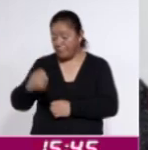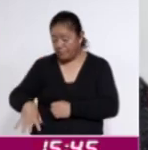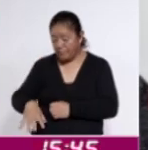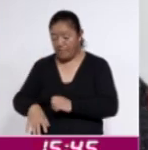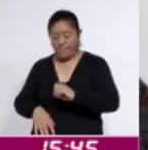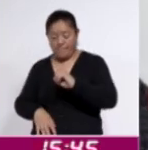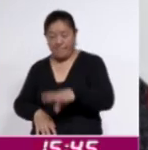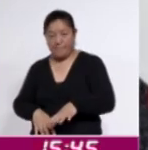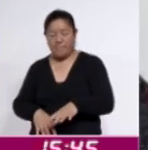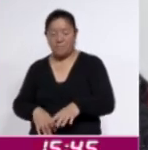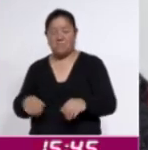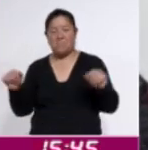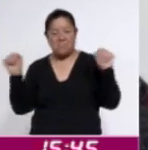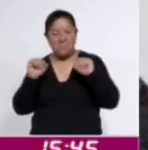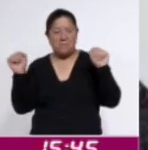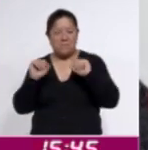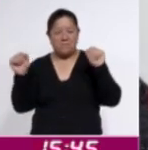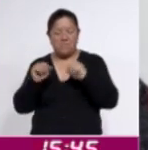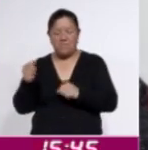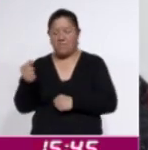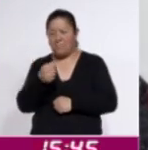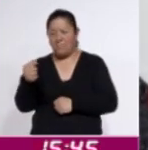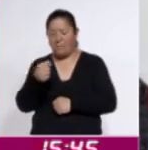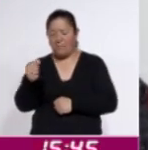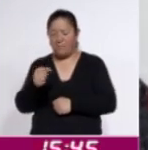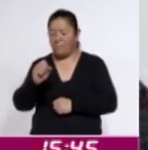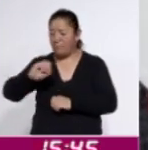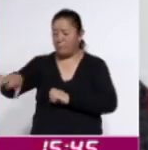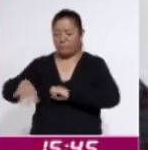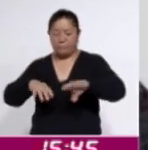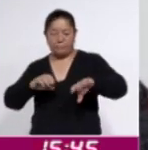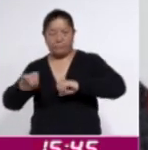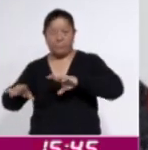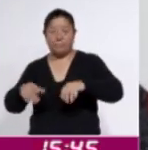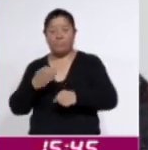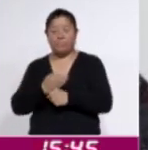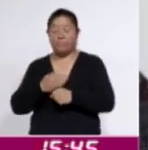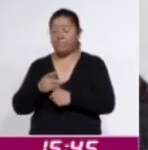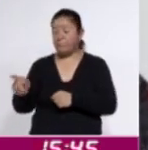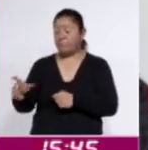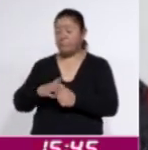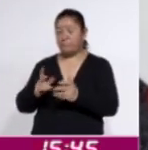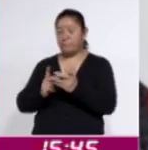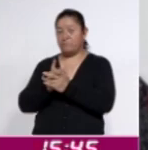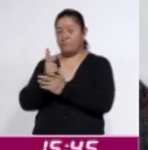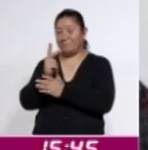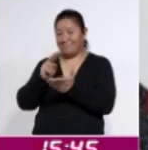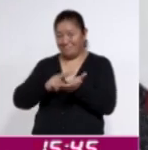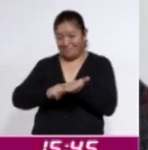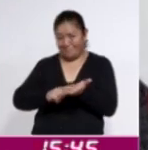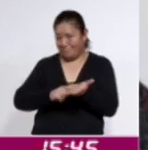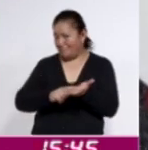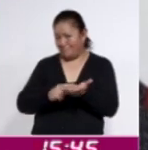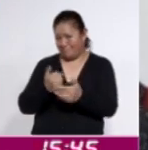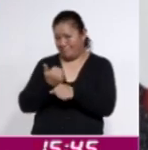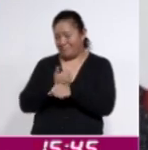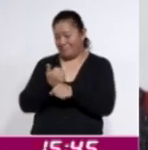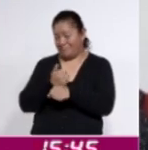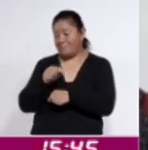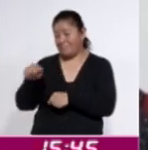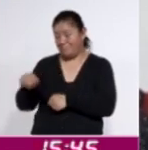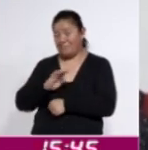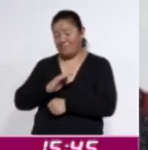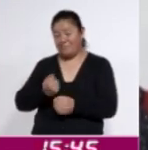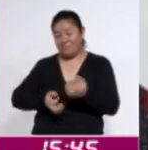factible que lo puedan, se les pueda caer, y estamos en tiempos de seca que puede provocar incendios o